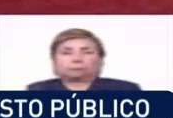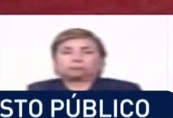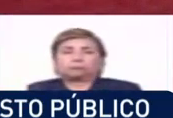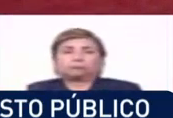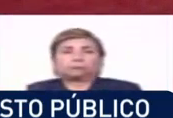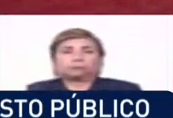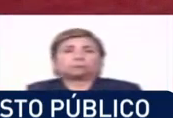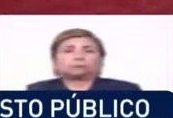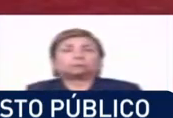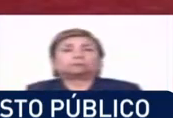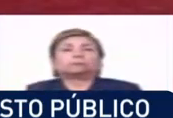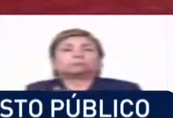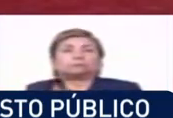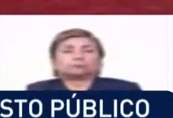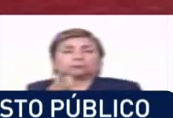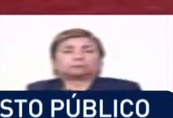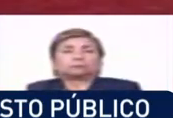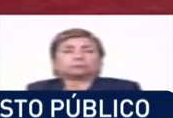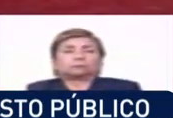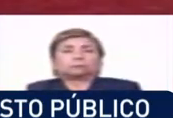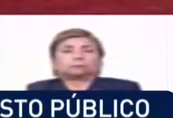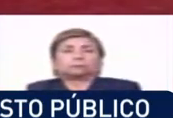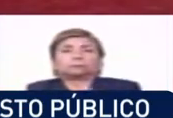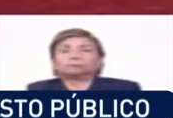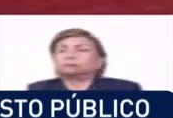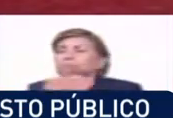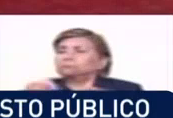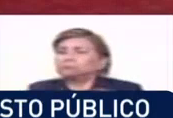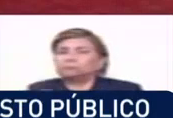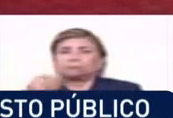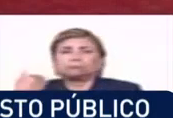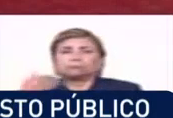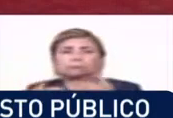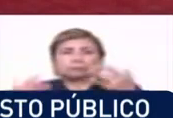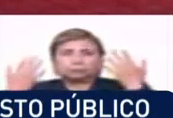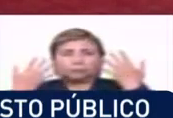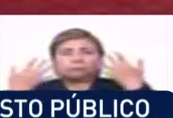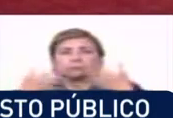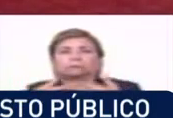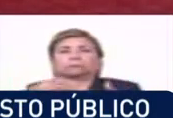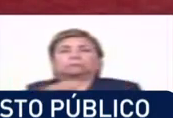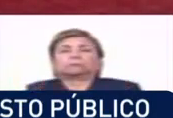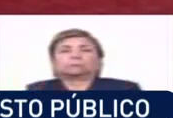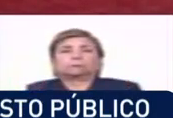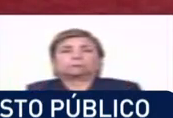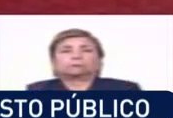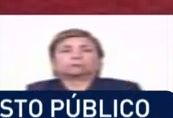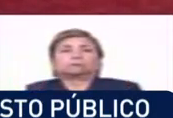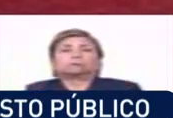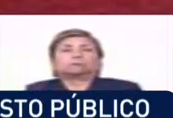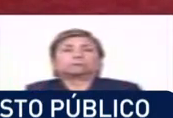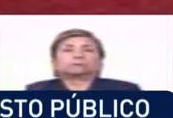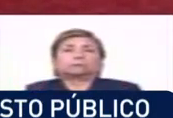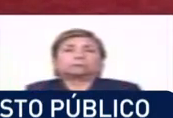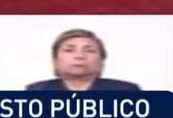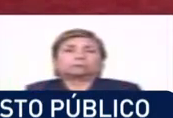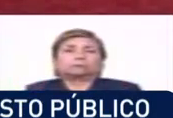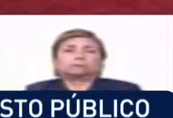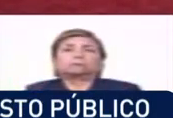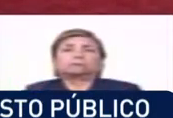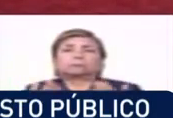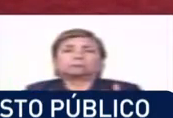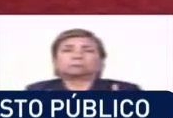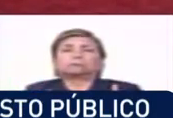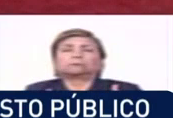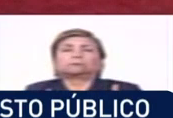Ejecutivo y vamos avanzando en una generación de consenso para que este presupuesto pueda, digamos, tener